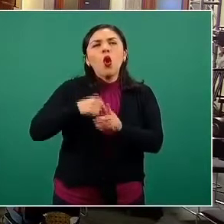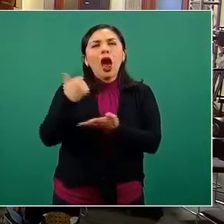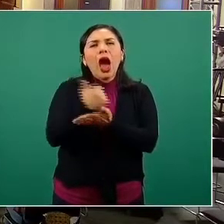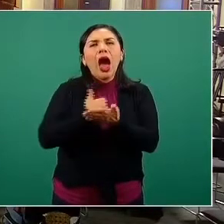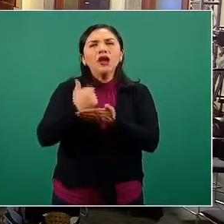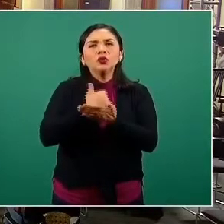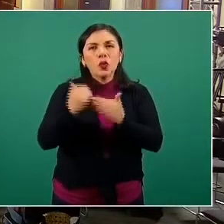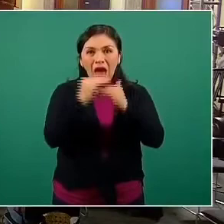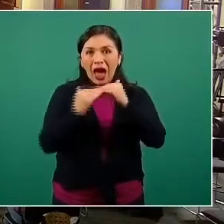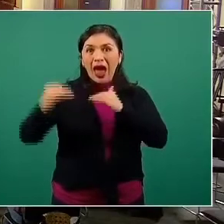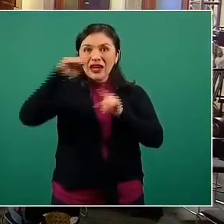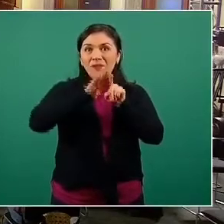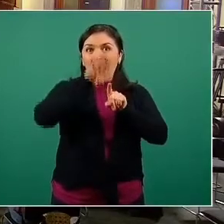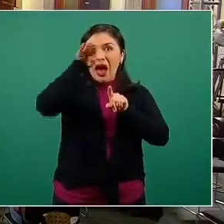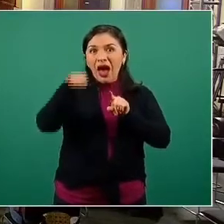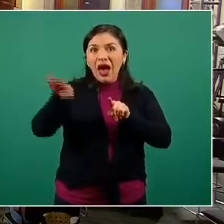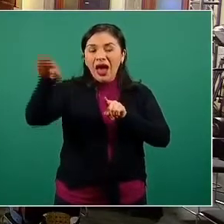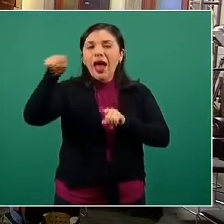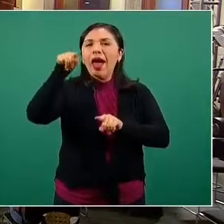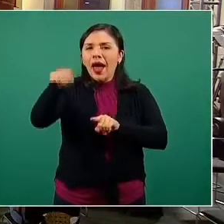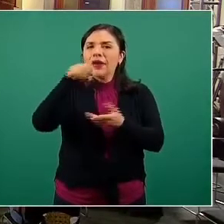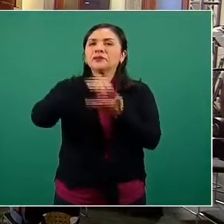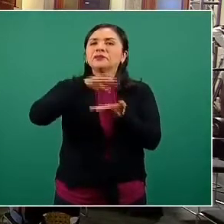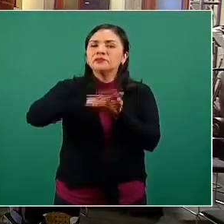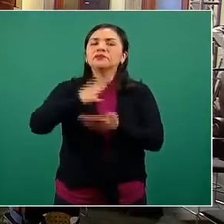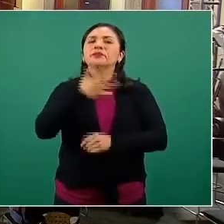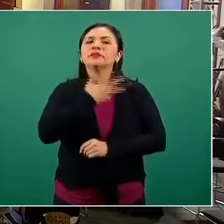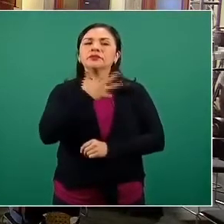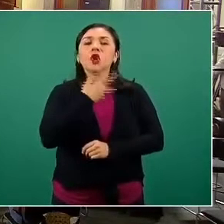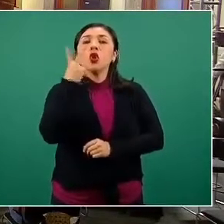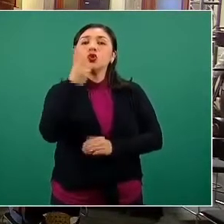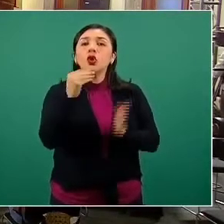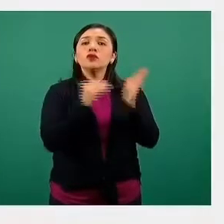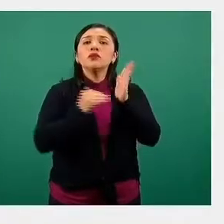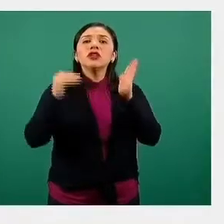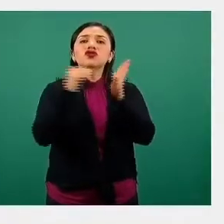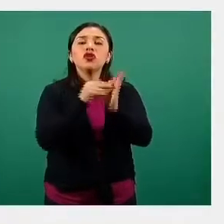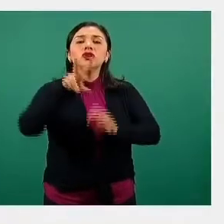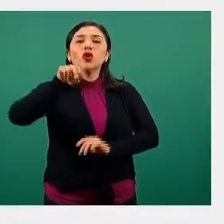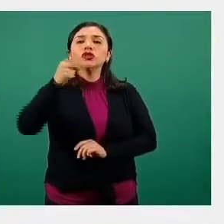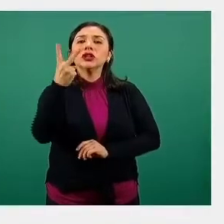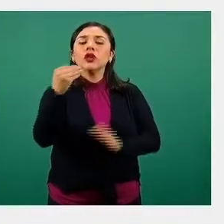está hasta en la parte superior, están distribuidas estas